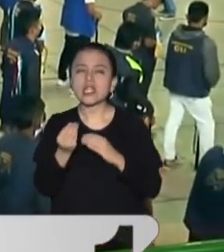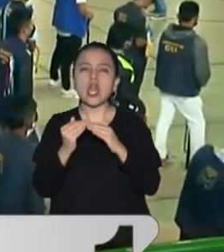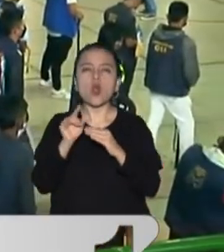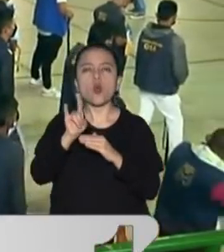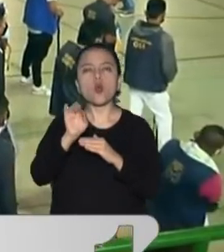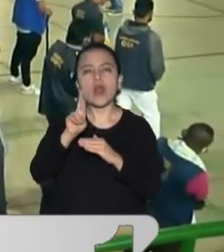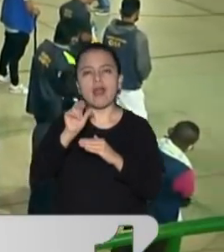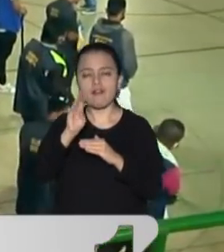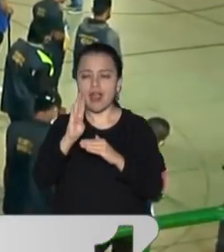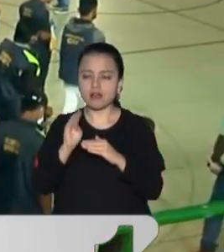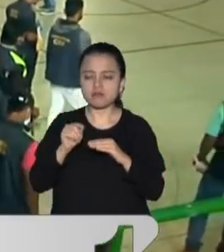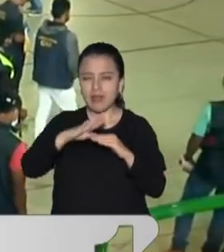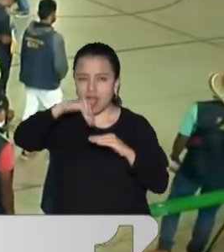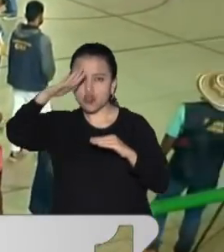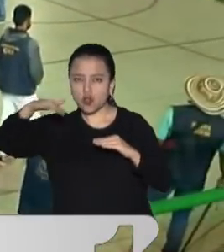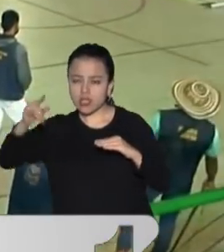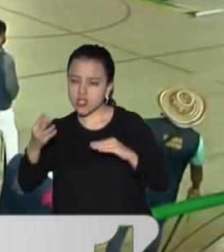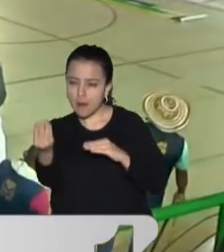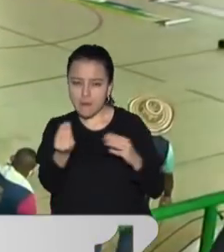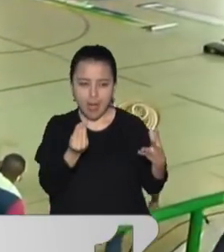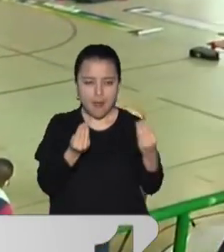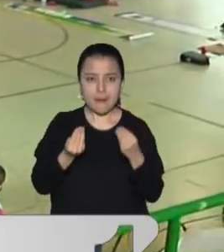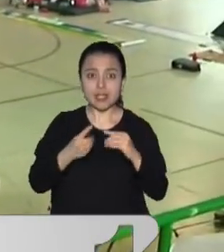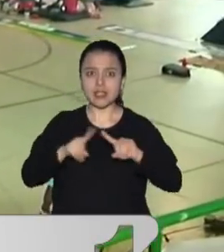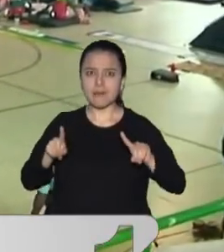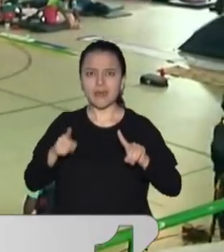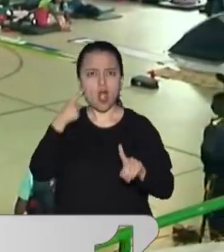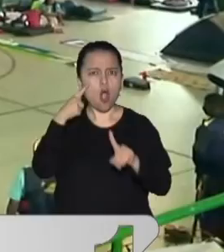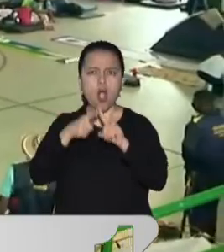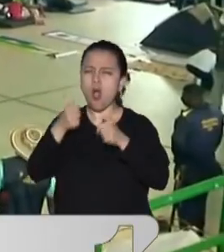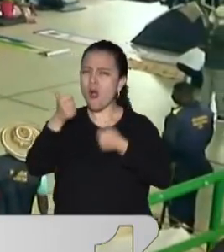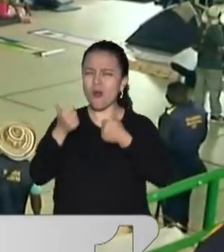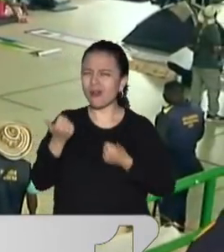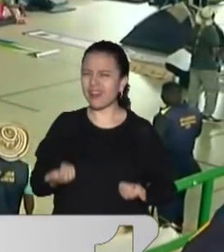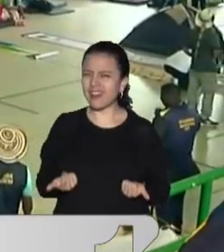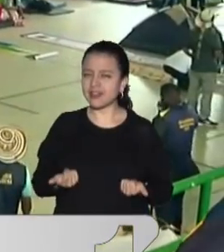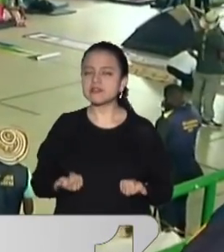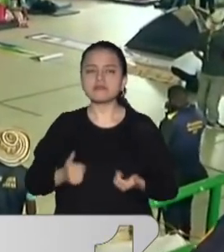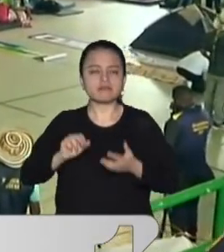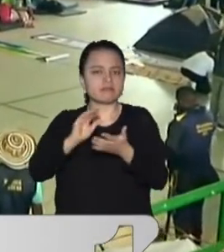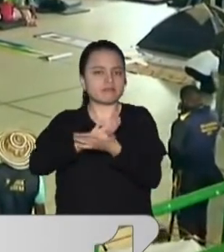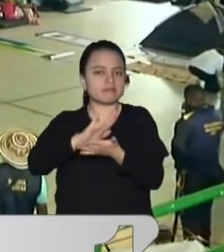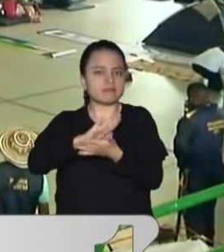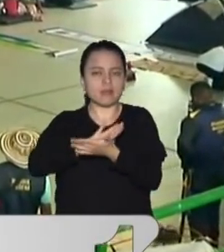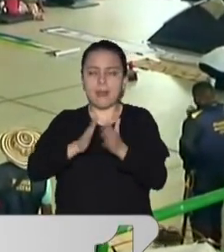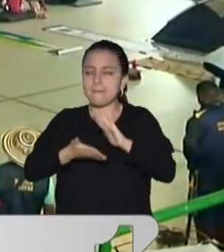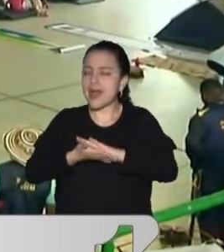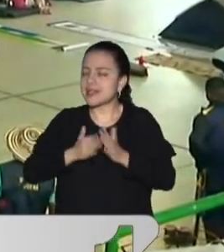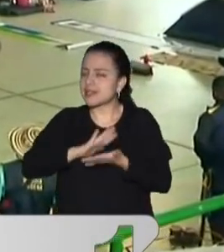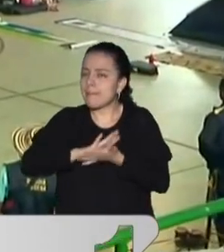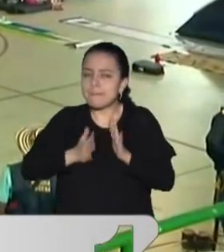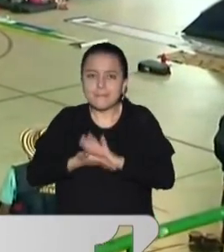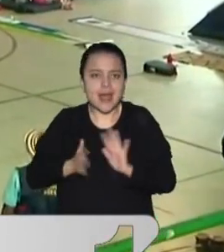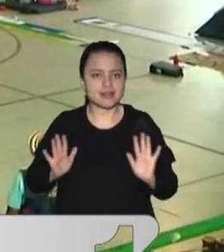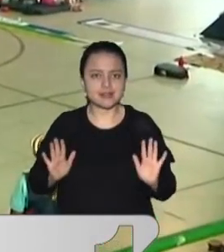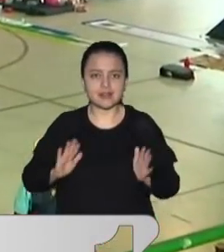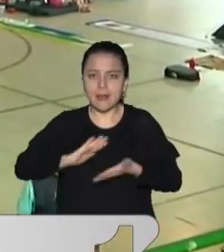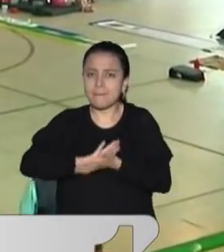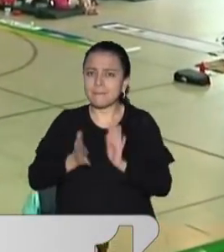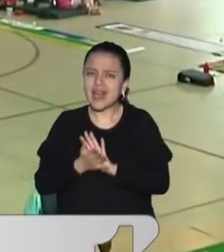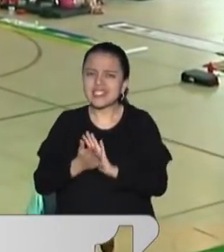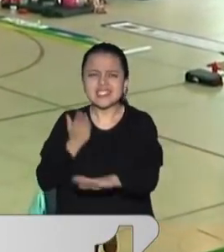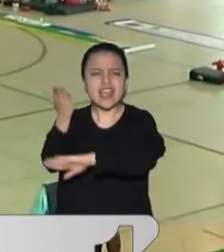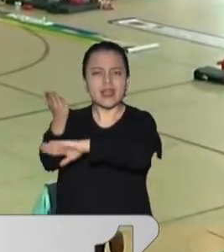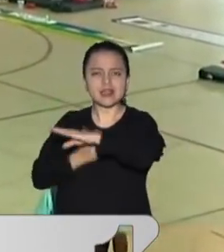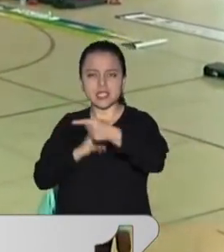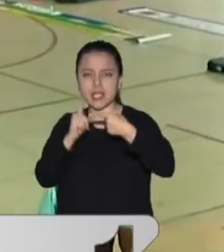un único propósito, como lo han manifestado durante toda la mañana, y es en son de paz, para pedir sus derechos, derechos a sus tierras, a